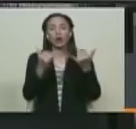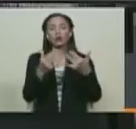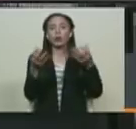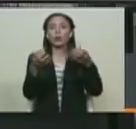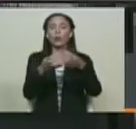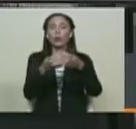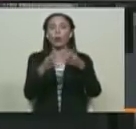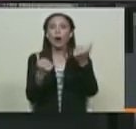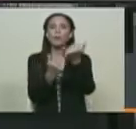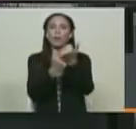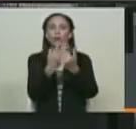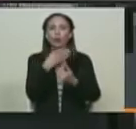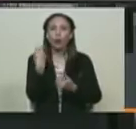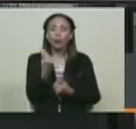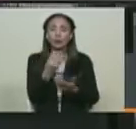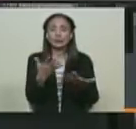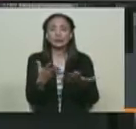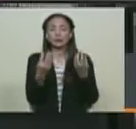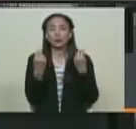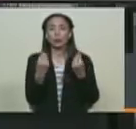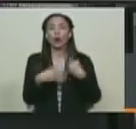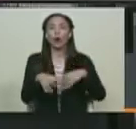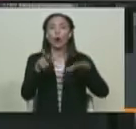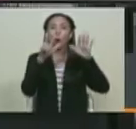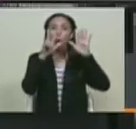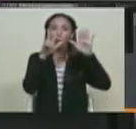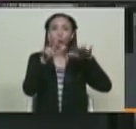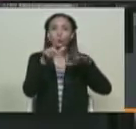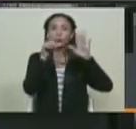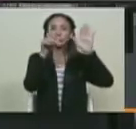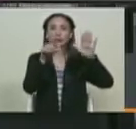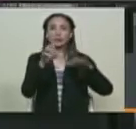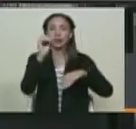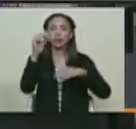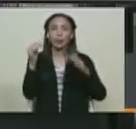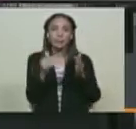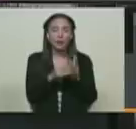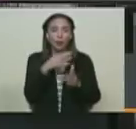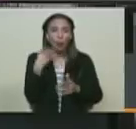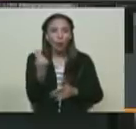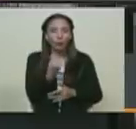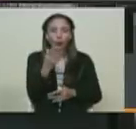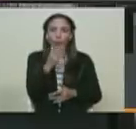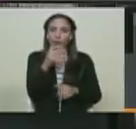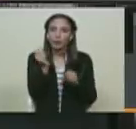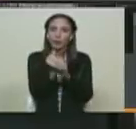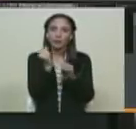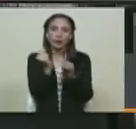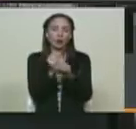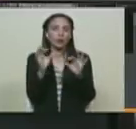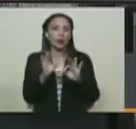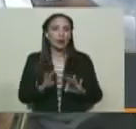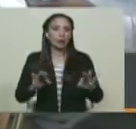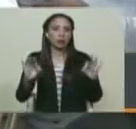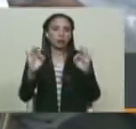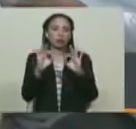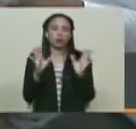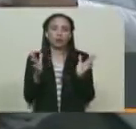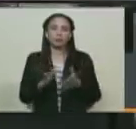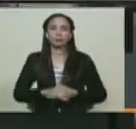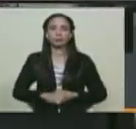Juventud, 860.000 jóvenes que andaban por ahí, en las sombras de los caminos,